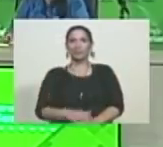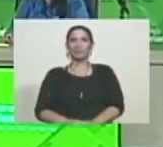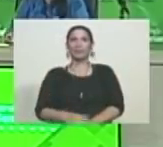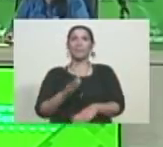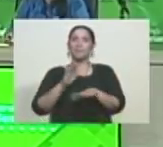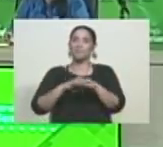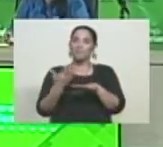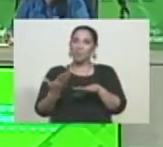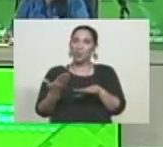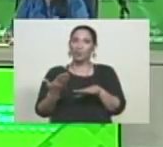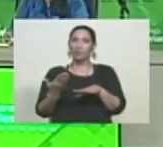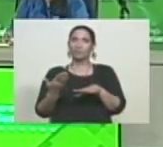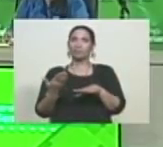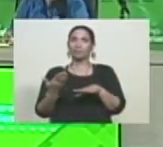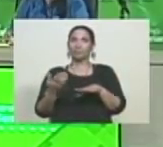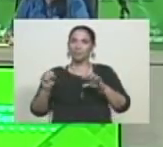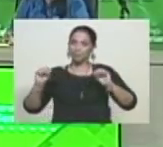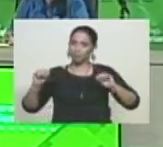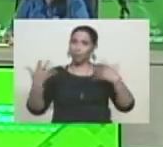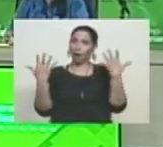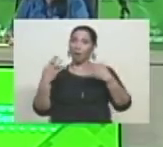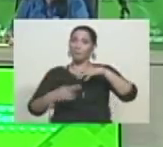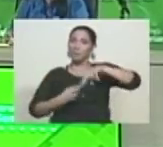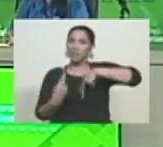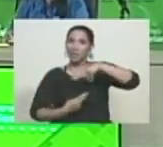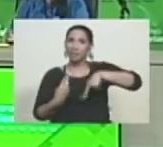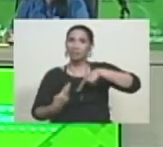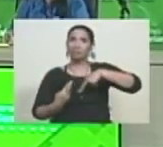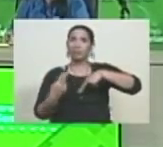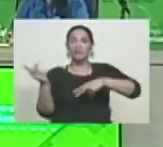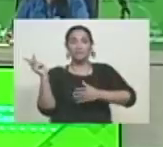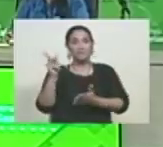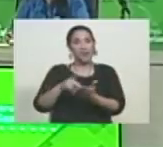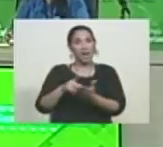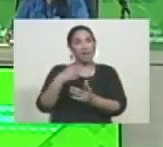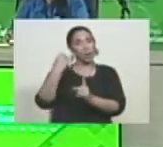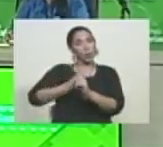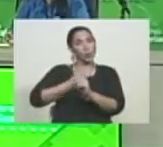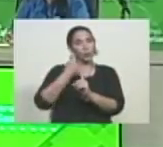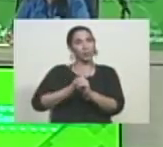Porque los milagros en revolución vienen desde la lucha.